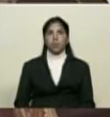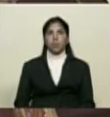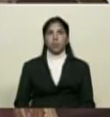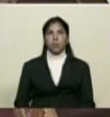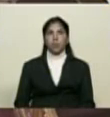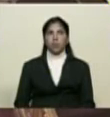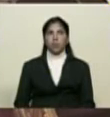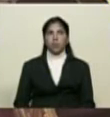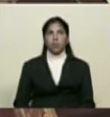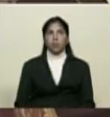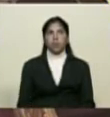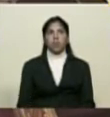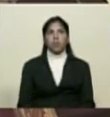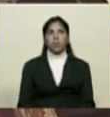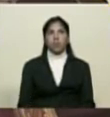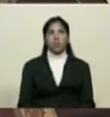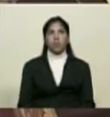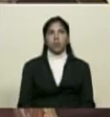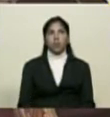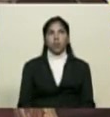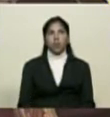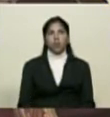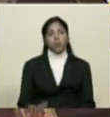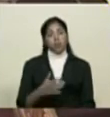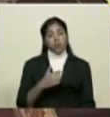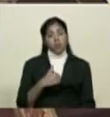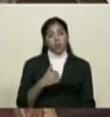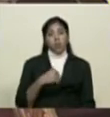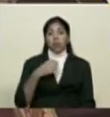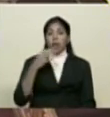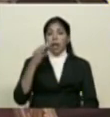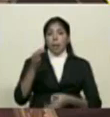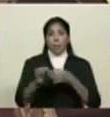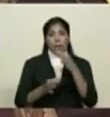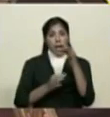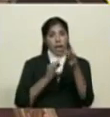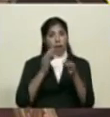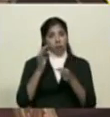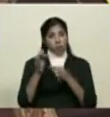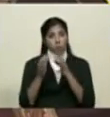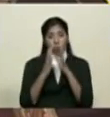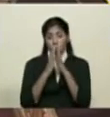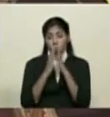Pero así como hemos dicho de esto que ha sido vergonzoso,